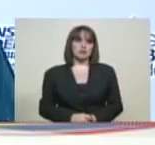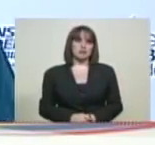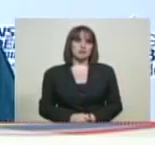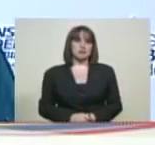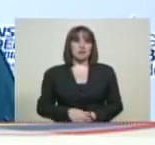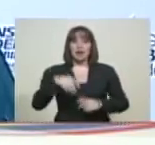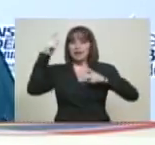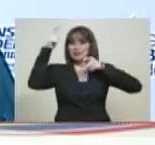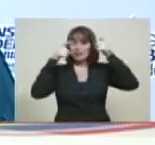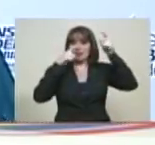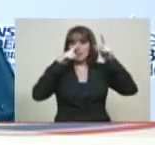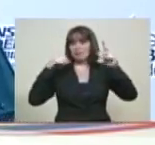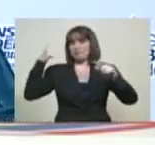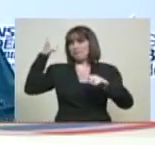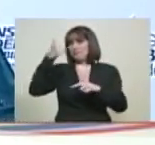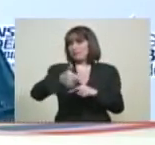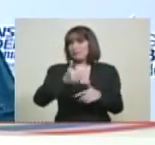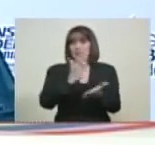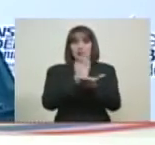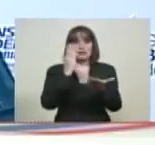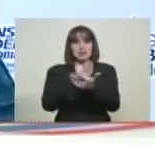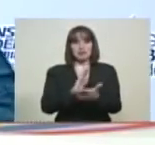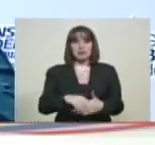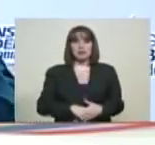y chavista desde siempre